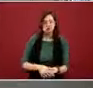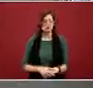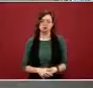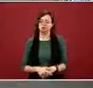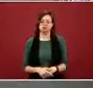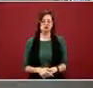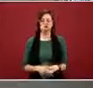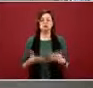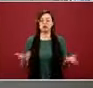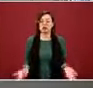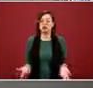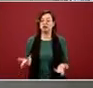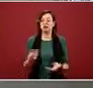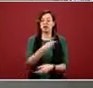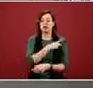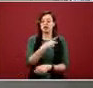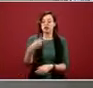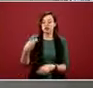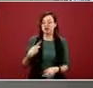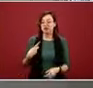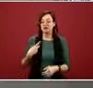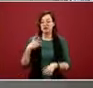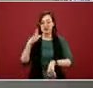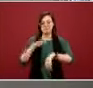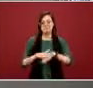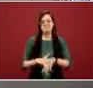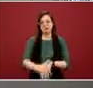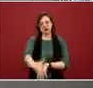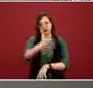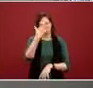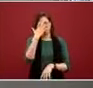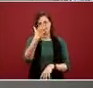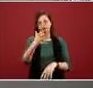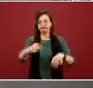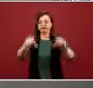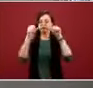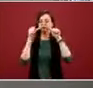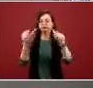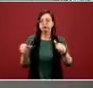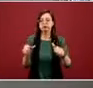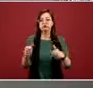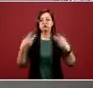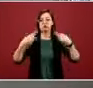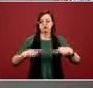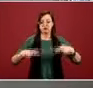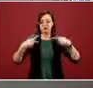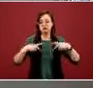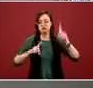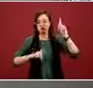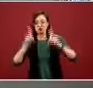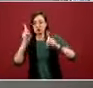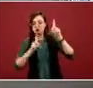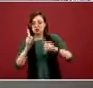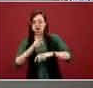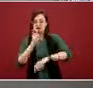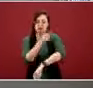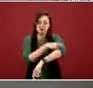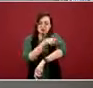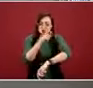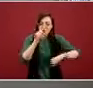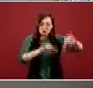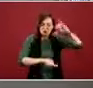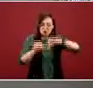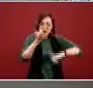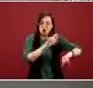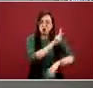para ganar hay que atacar con tácticas agresivas y bien dirigidas, hacer pruebas a todos los casos sospechosos, aislar y cuidar de